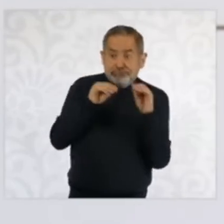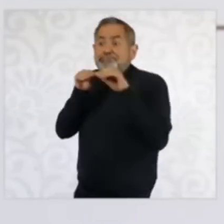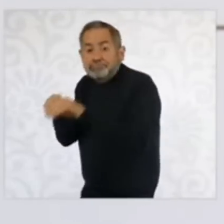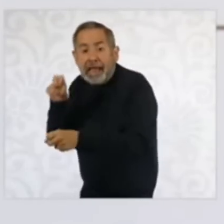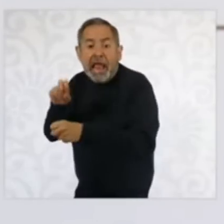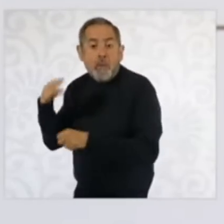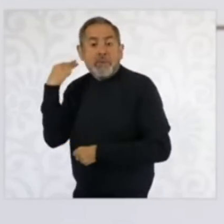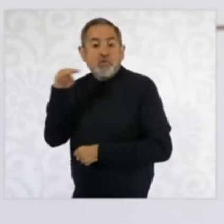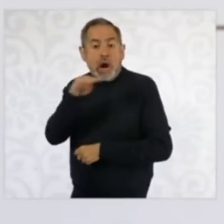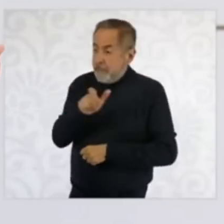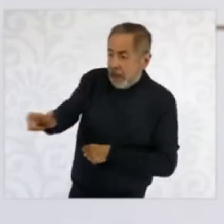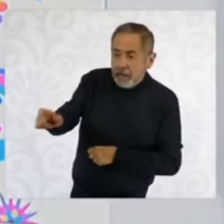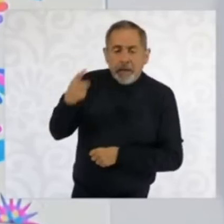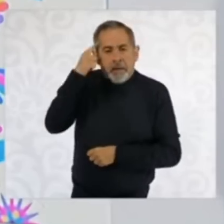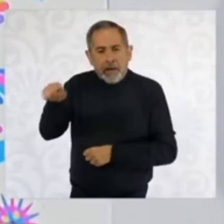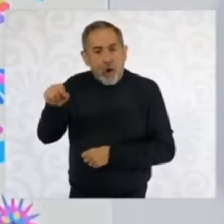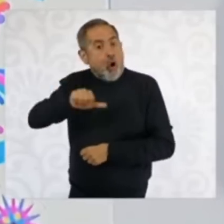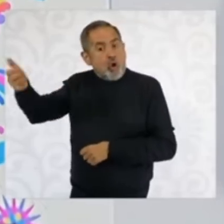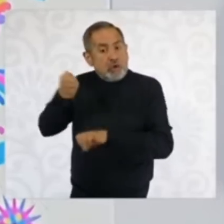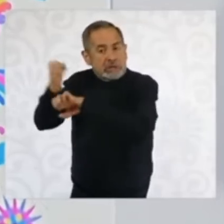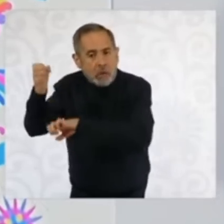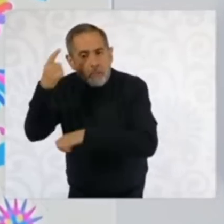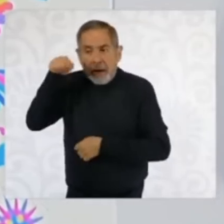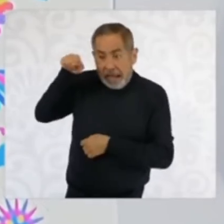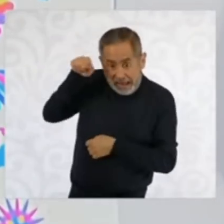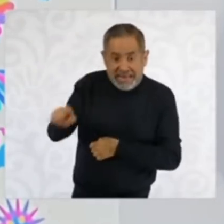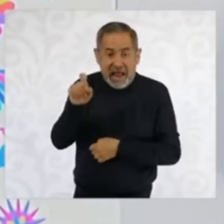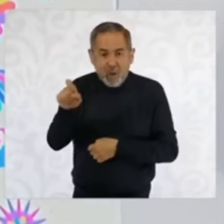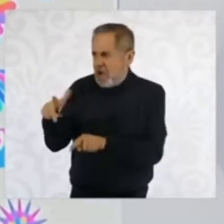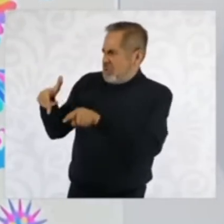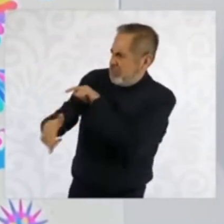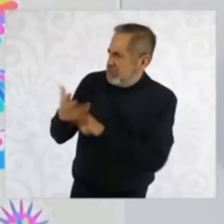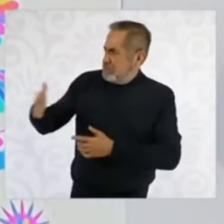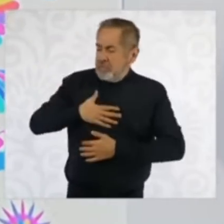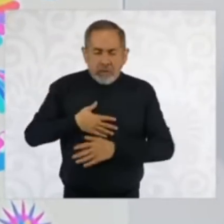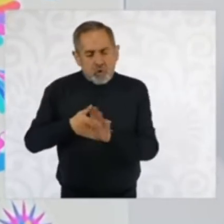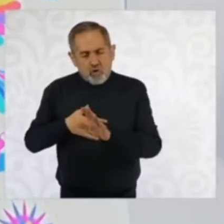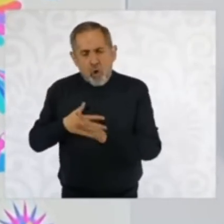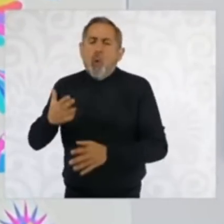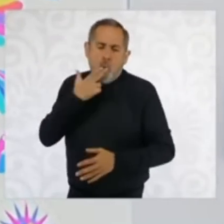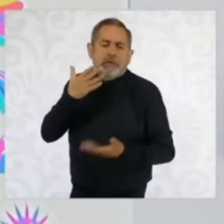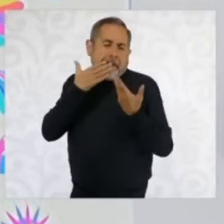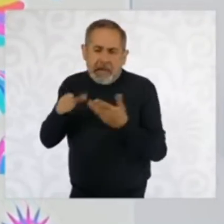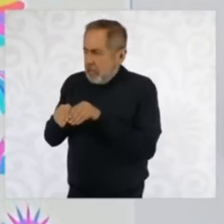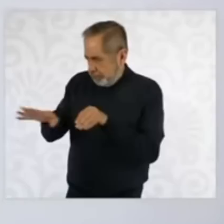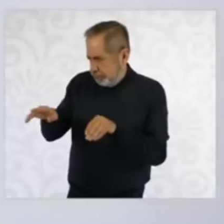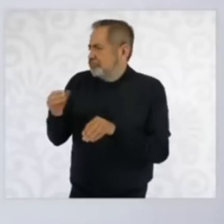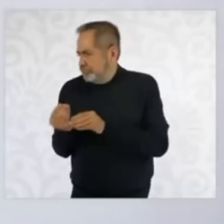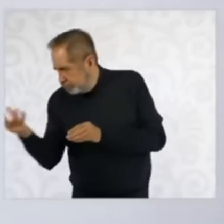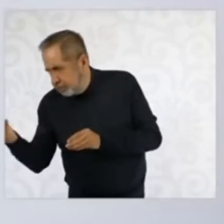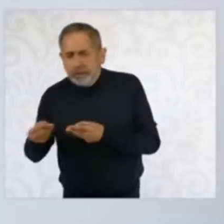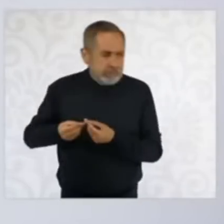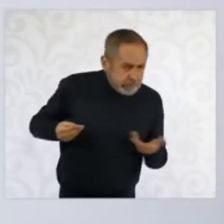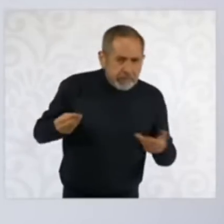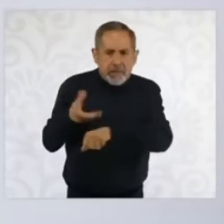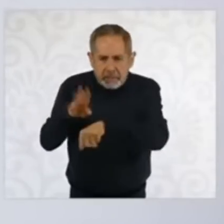República. ¿Para qué? Para hacer más eficiente el riego y en vez de cortar el abastecimiento de agua para riego, que no tenía los